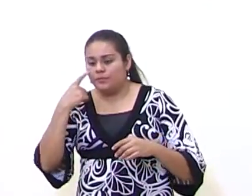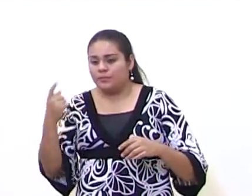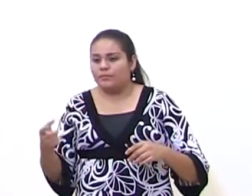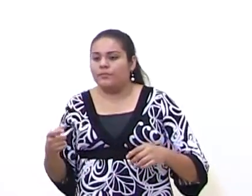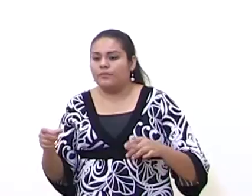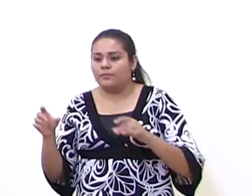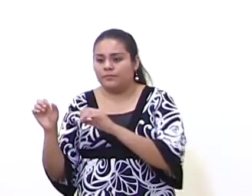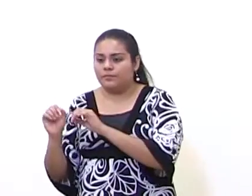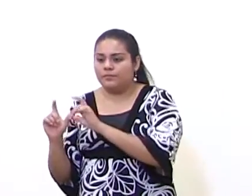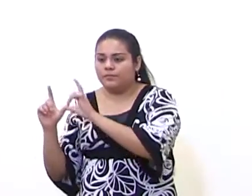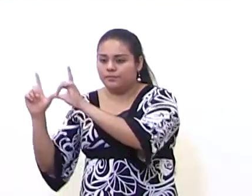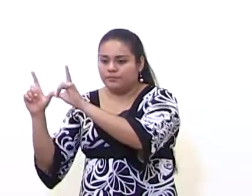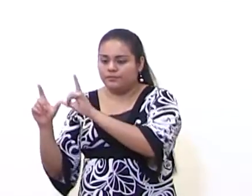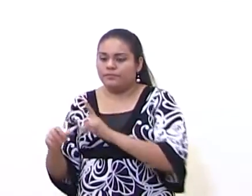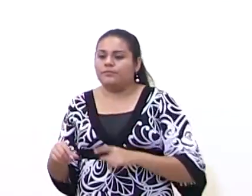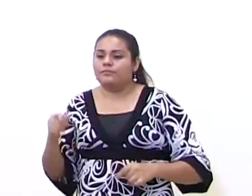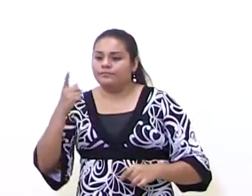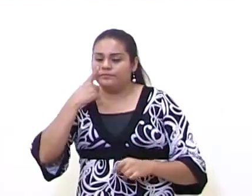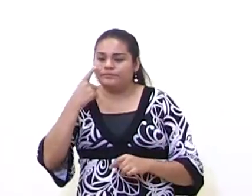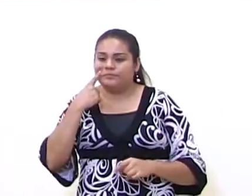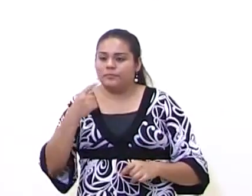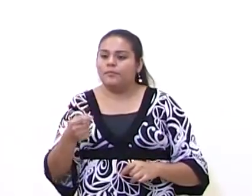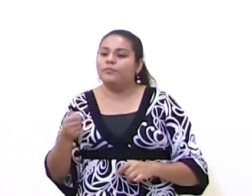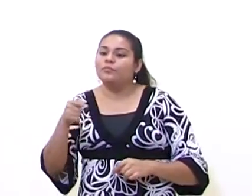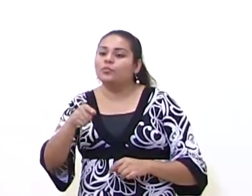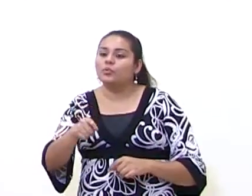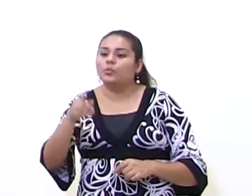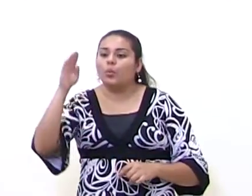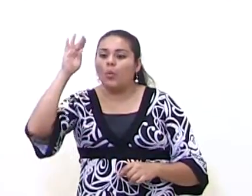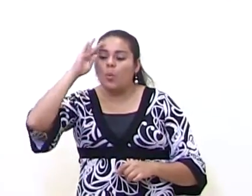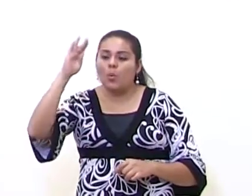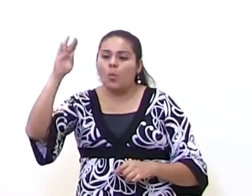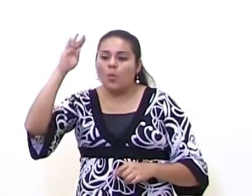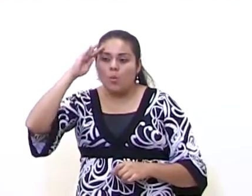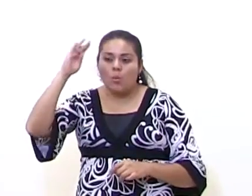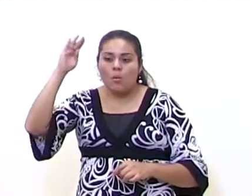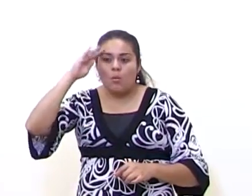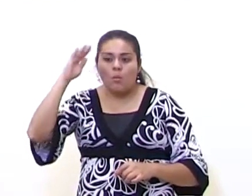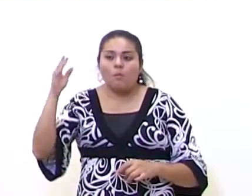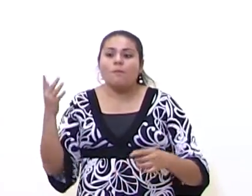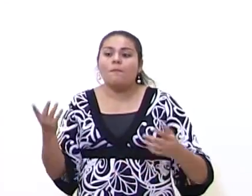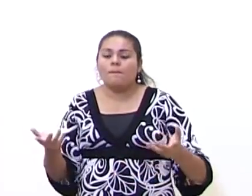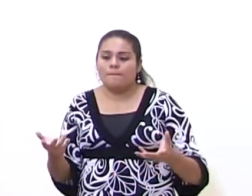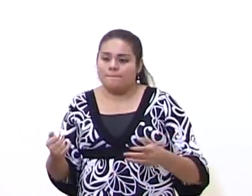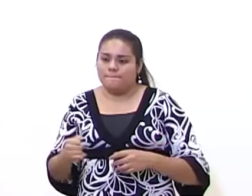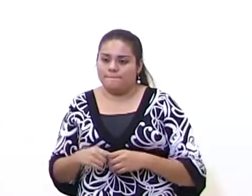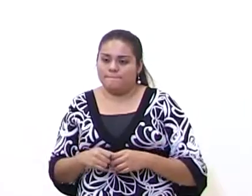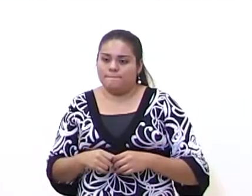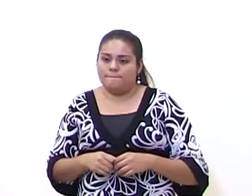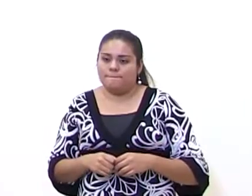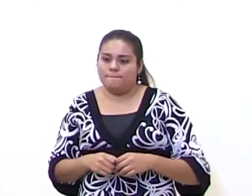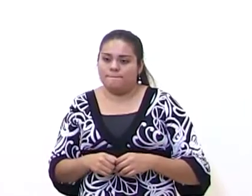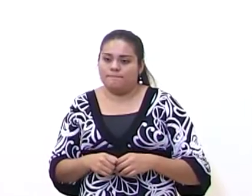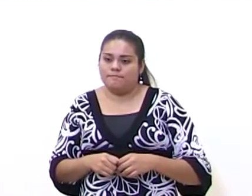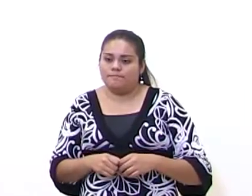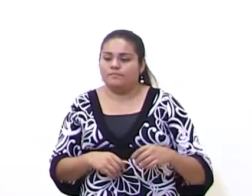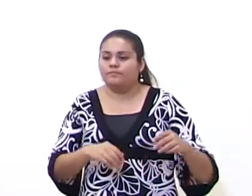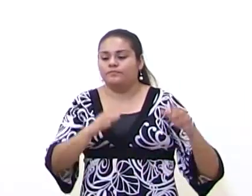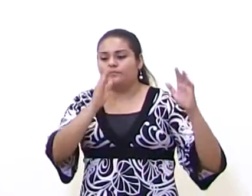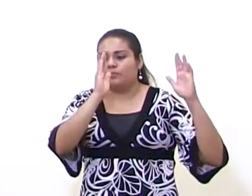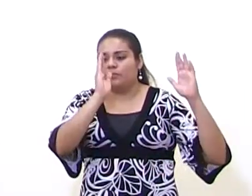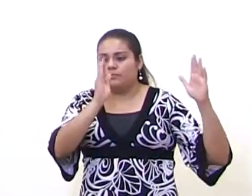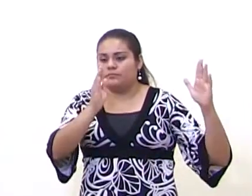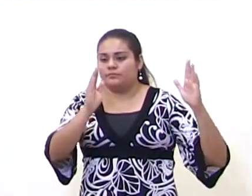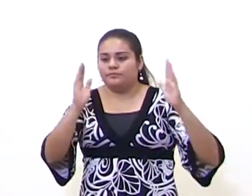muy en cuenta, y también que pienses en dos